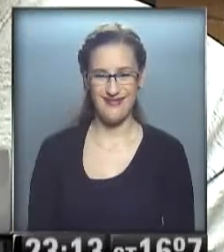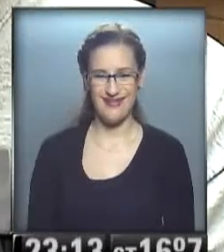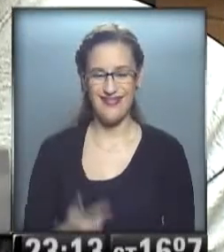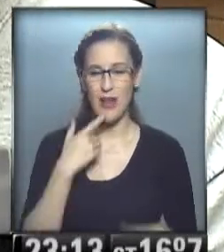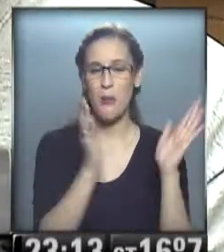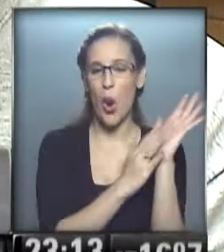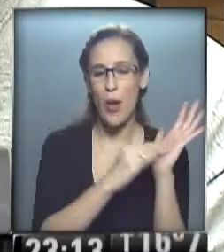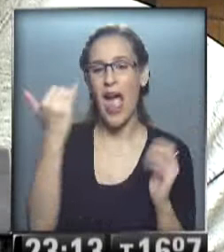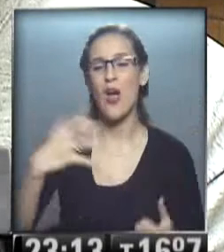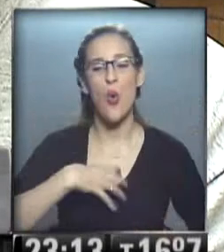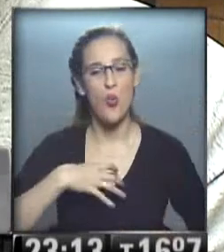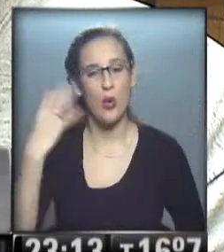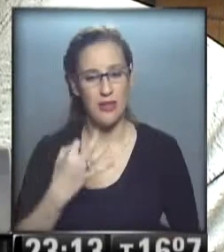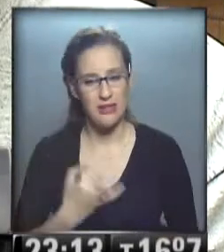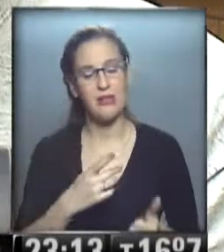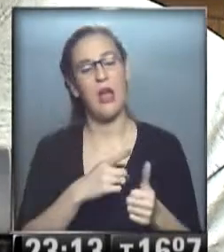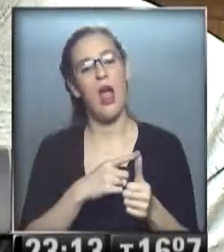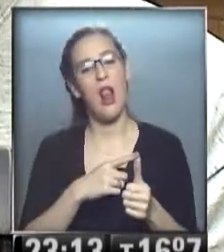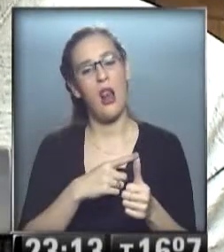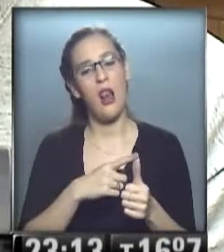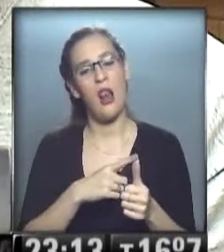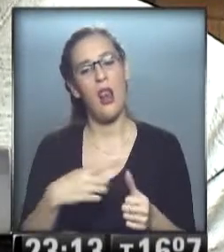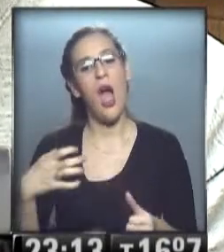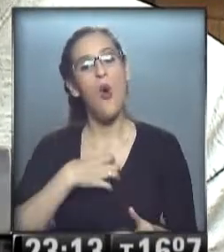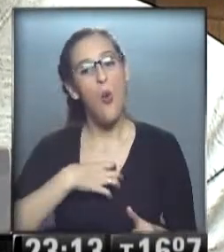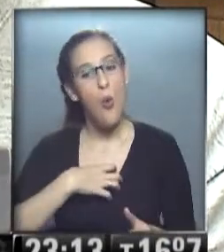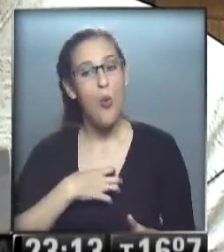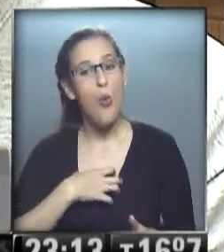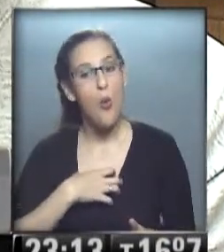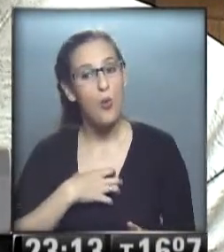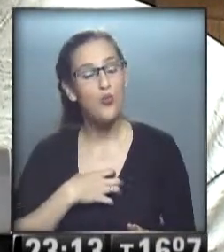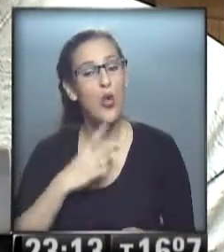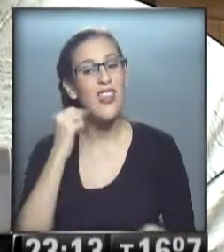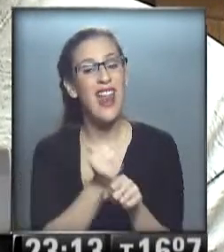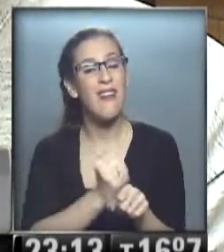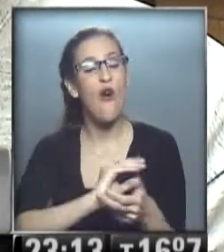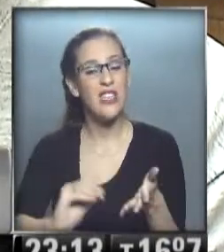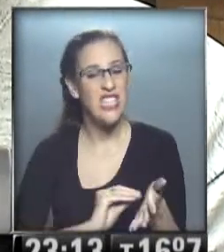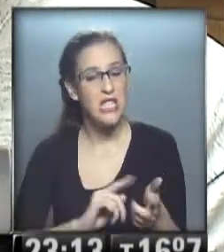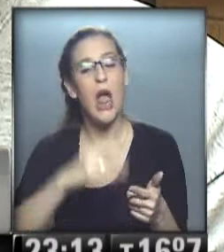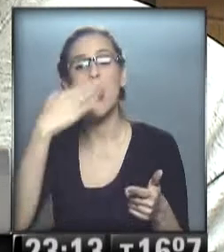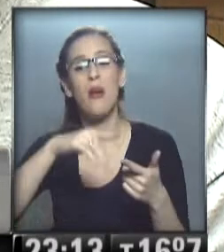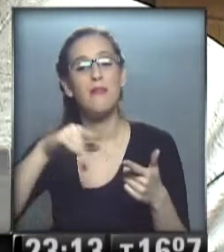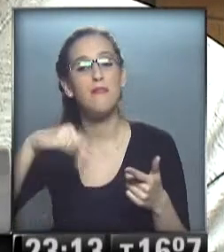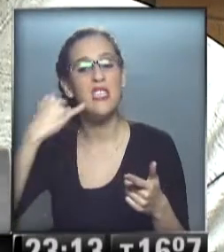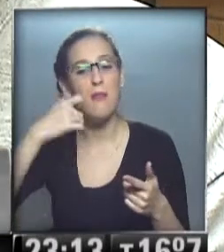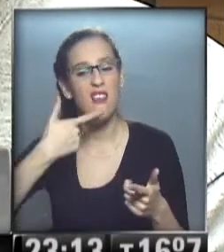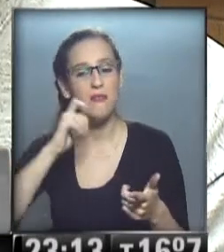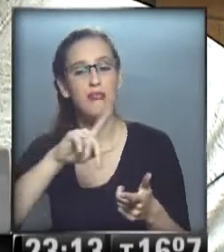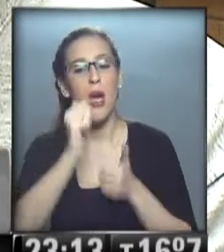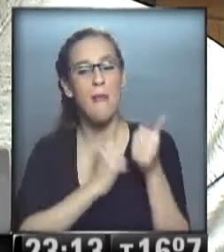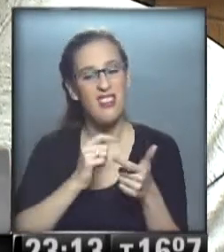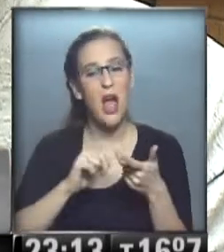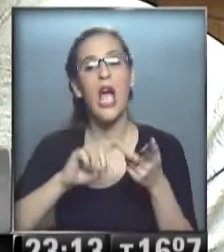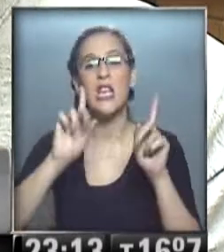CONSA. Primero hice en CONSA de operador de Office, después el de Pymes y después el de